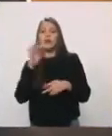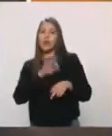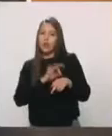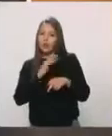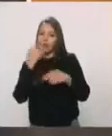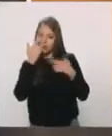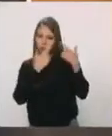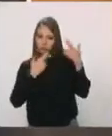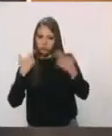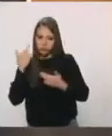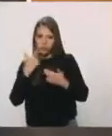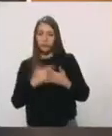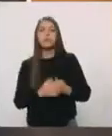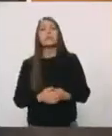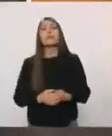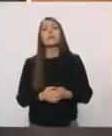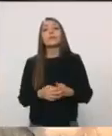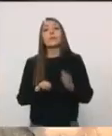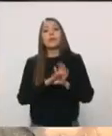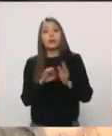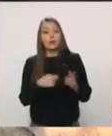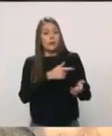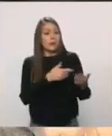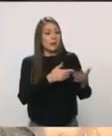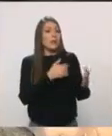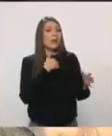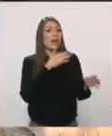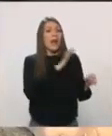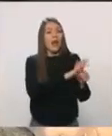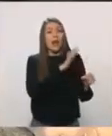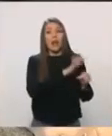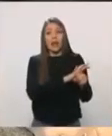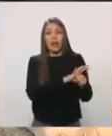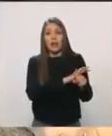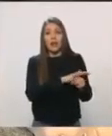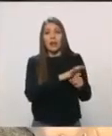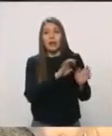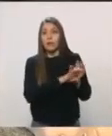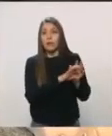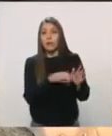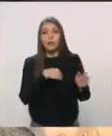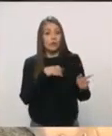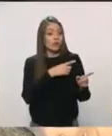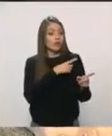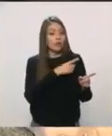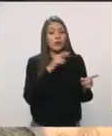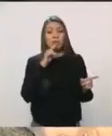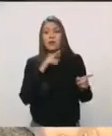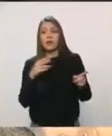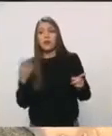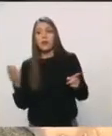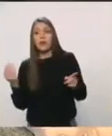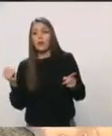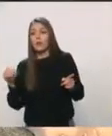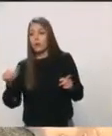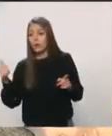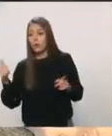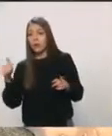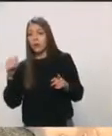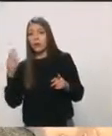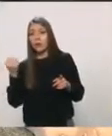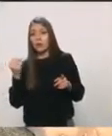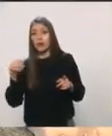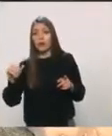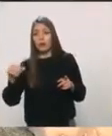Entonces si desde antes ya vimos que el bebé estaba atragantando, si estoy solo, hablo rápido al 911, altavoz y voy haciendo